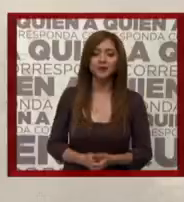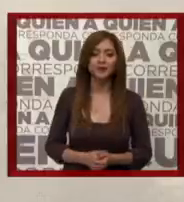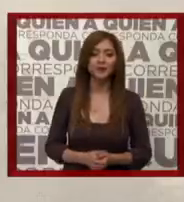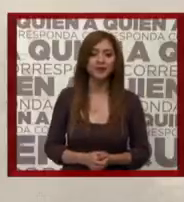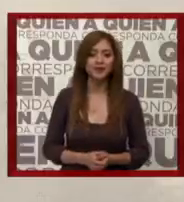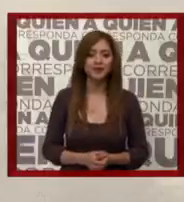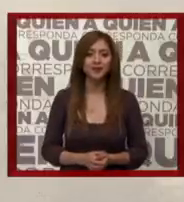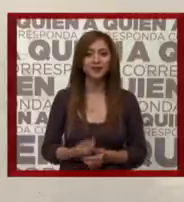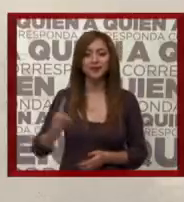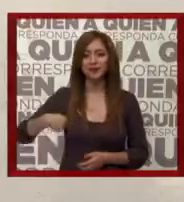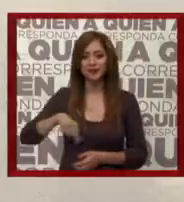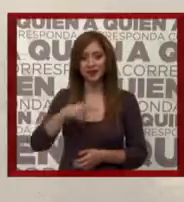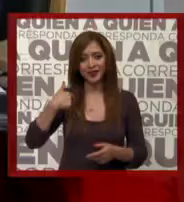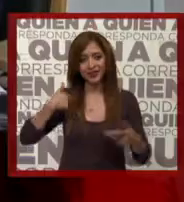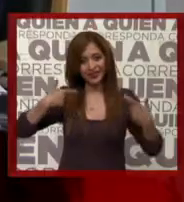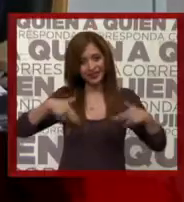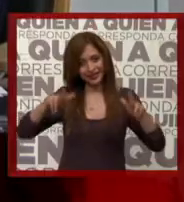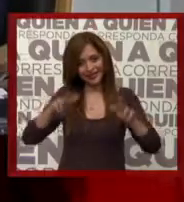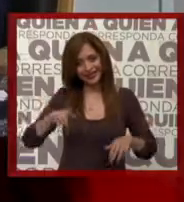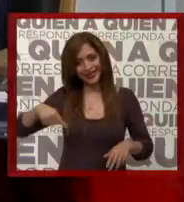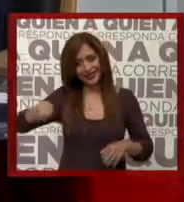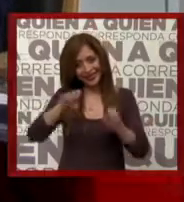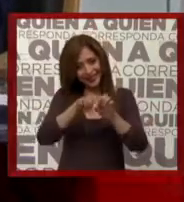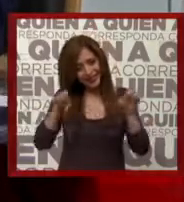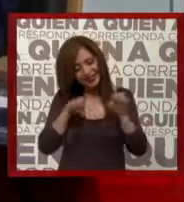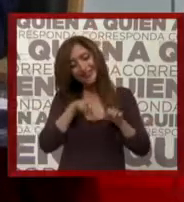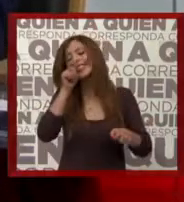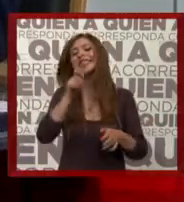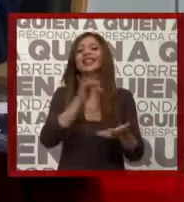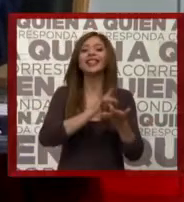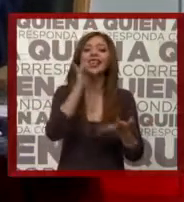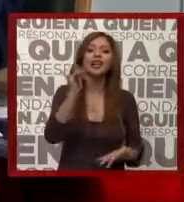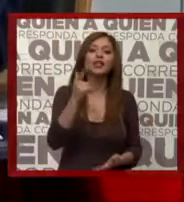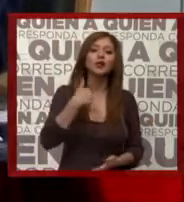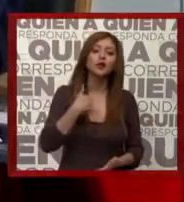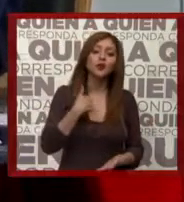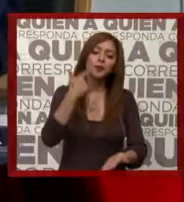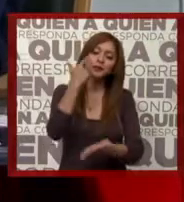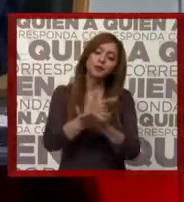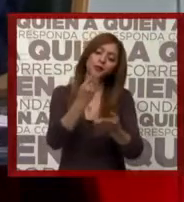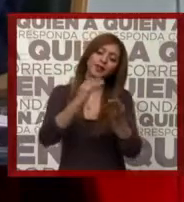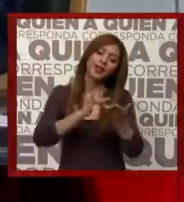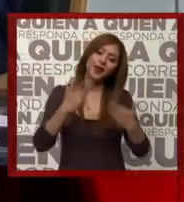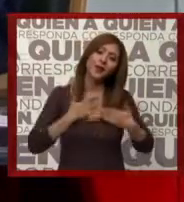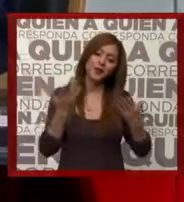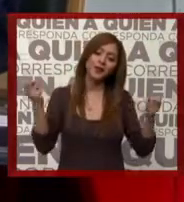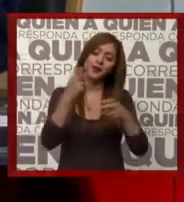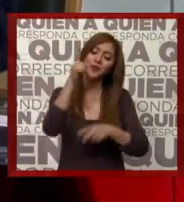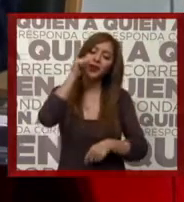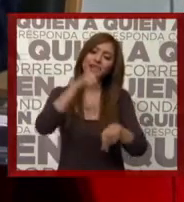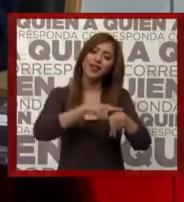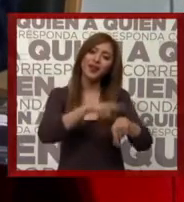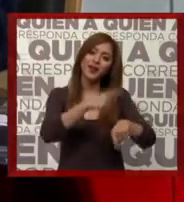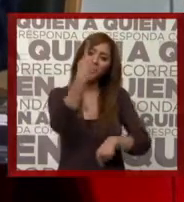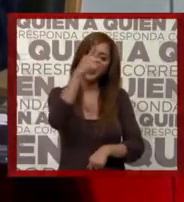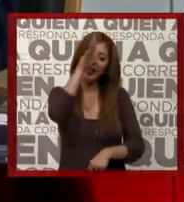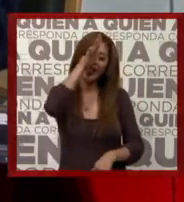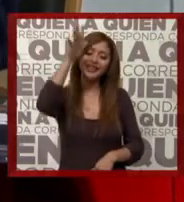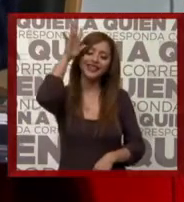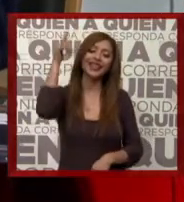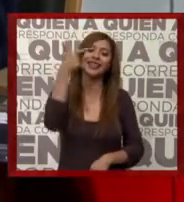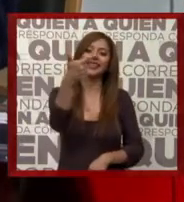No, pues, a nombre de todo el equipo que hace posible este espacio, gracias. Yo soy Jorge Garralda. Gracias por su confianza. Nos vemos mañana en punto de la una. Bueno, hasta acá